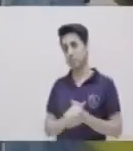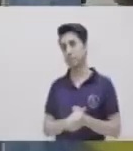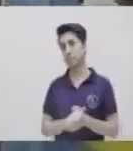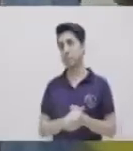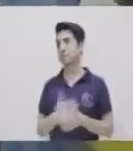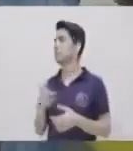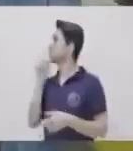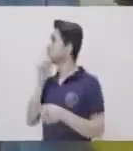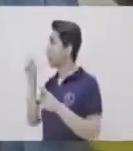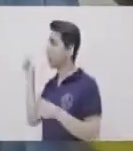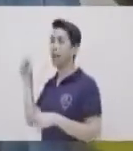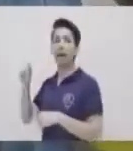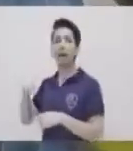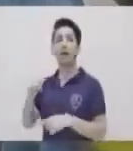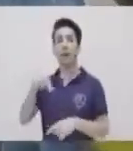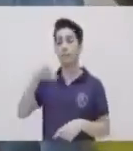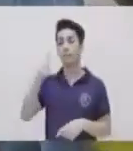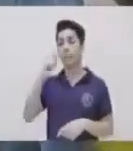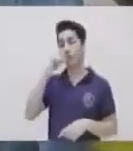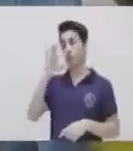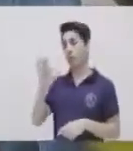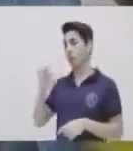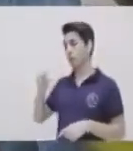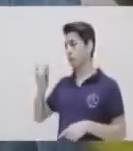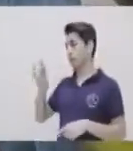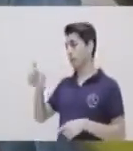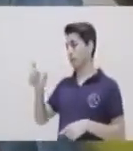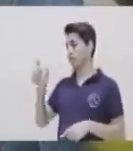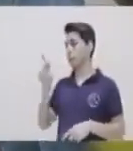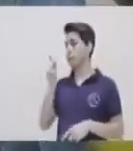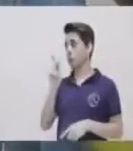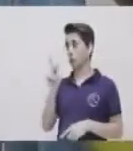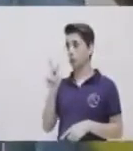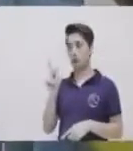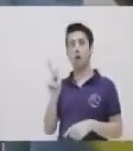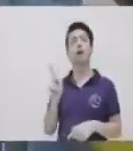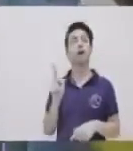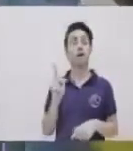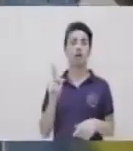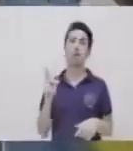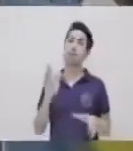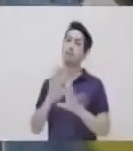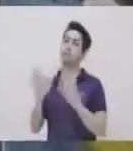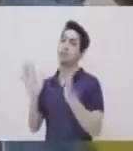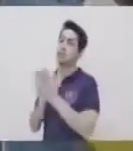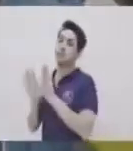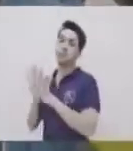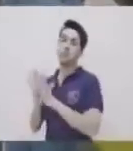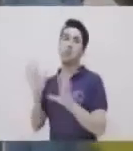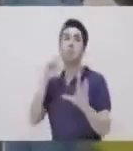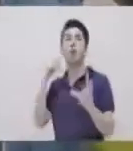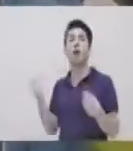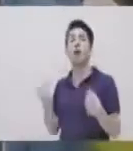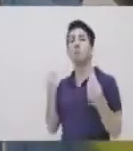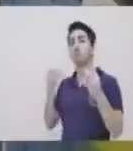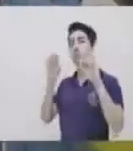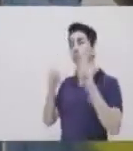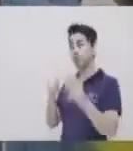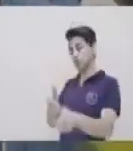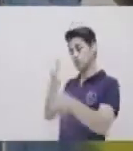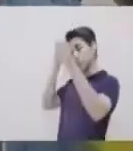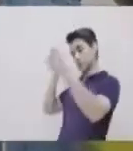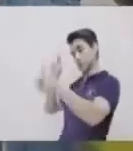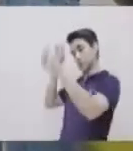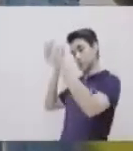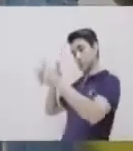De que definitivamente el pato poc en Guatemala, que desapareció totalmente, es una de las especies que murió a causa de la caza